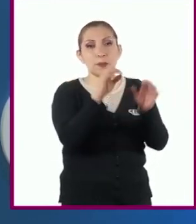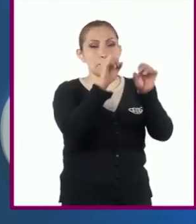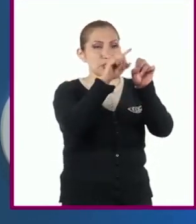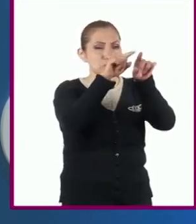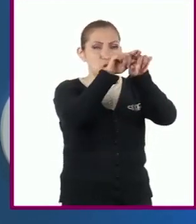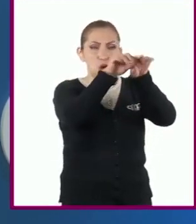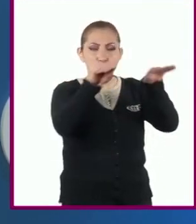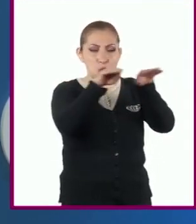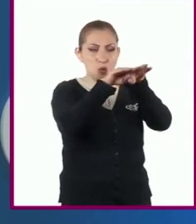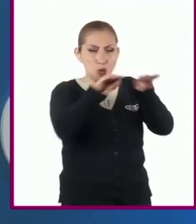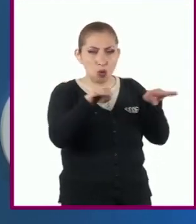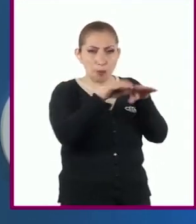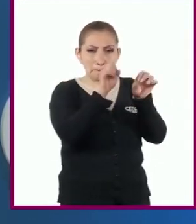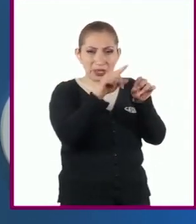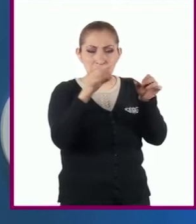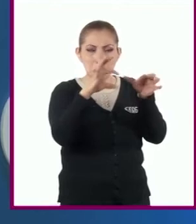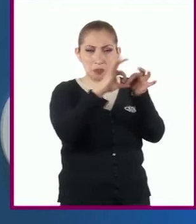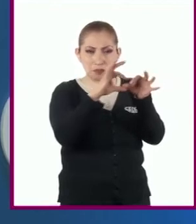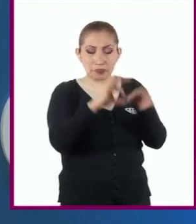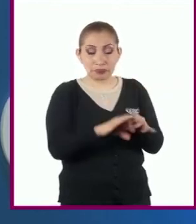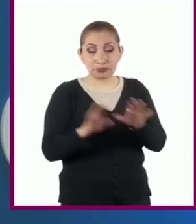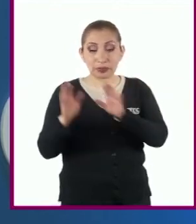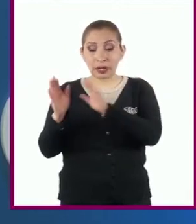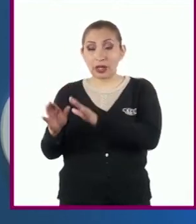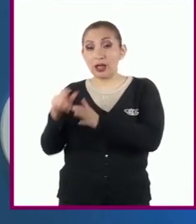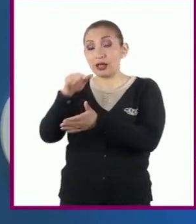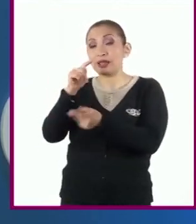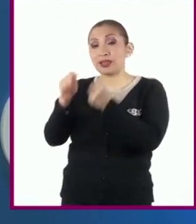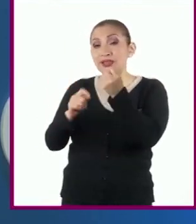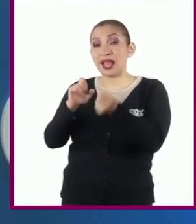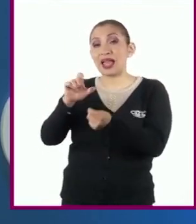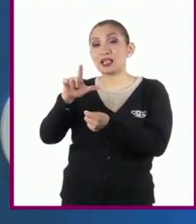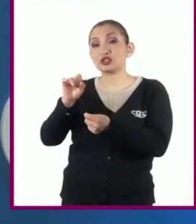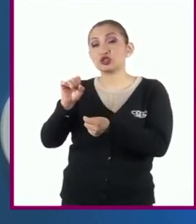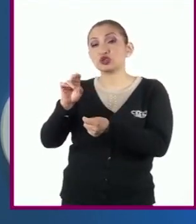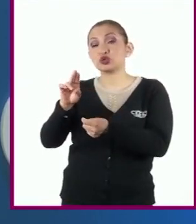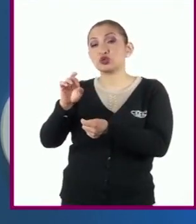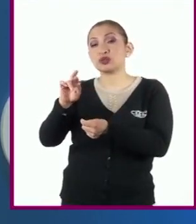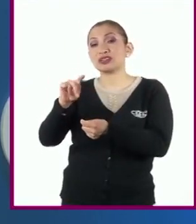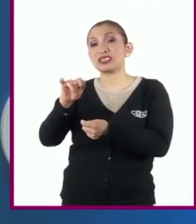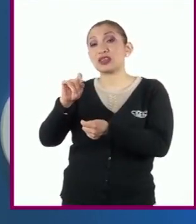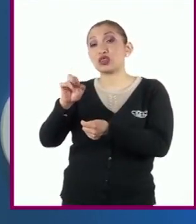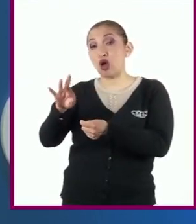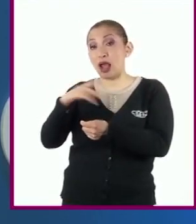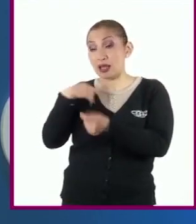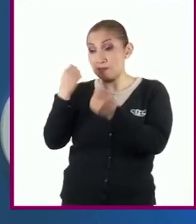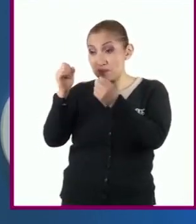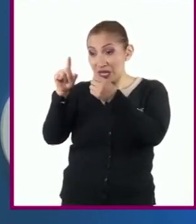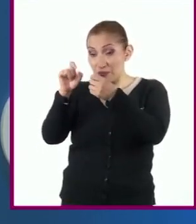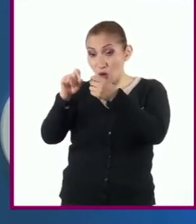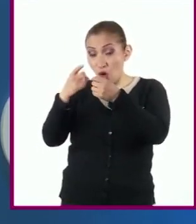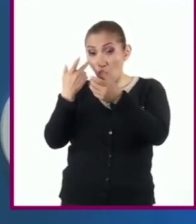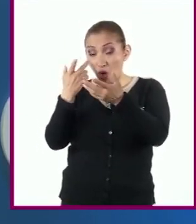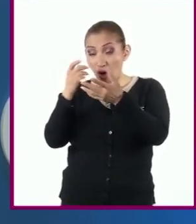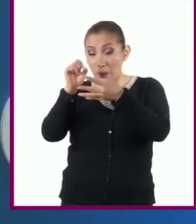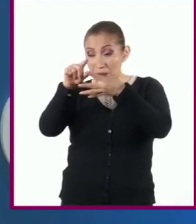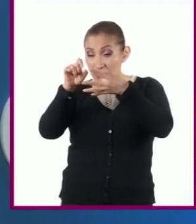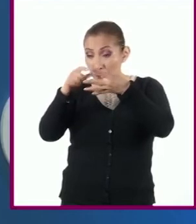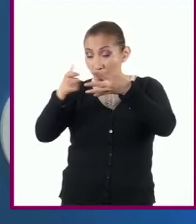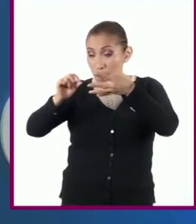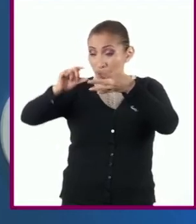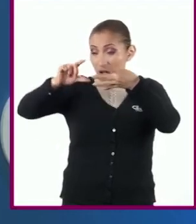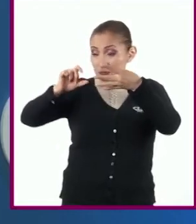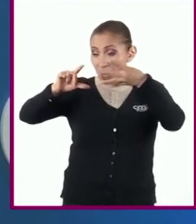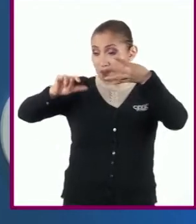proporción. En el caso del local El Surtidor, no hay una constante debido a que el